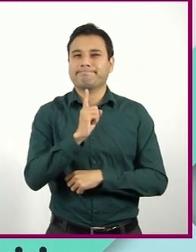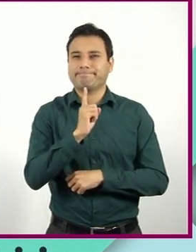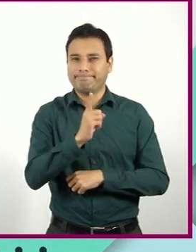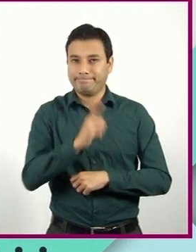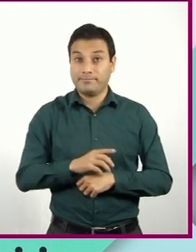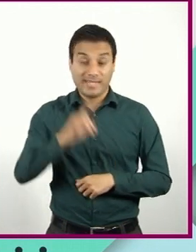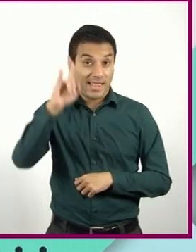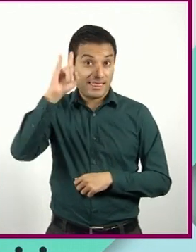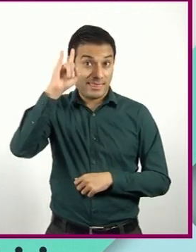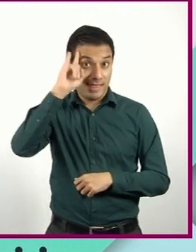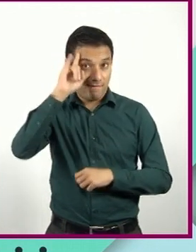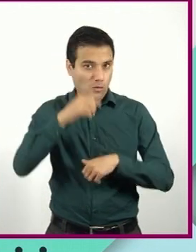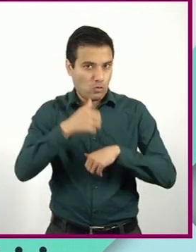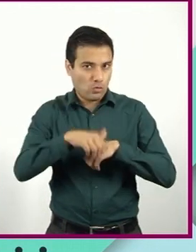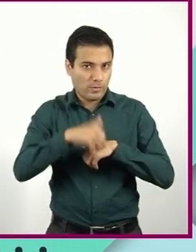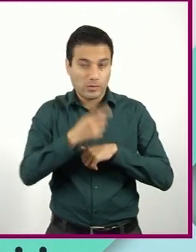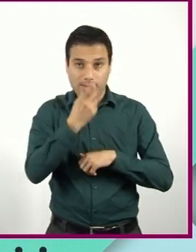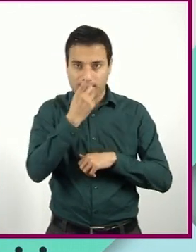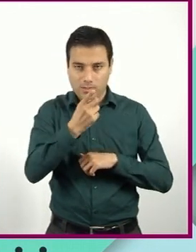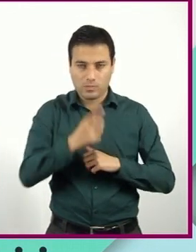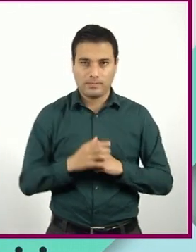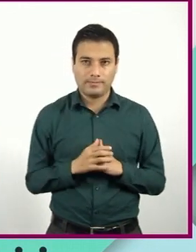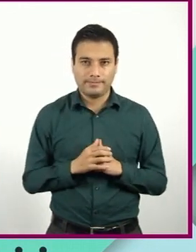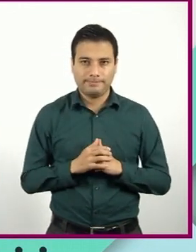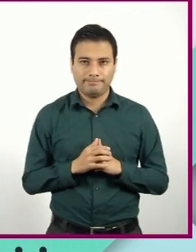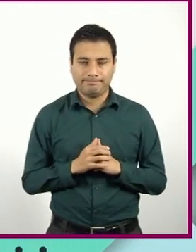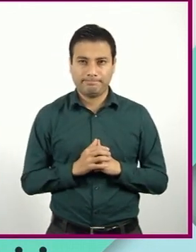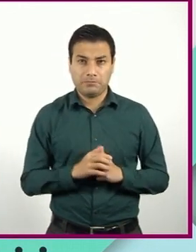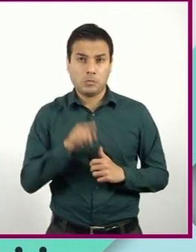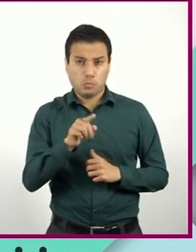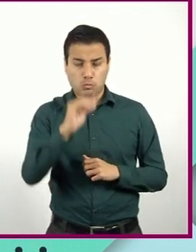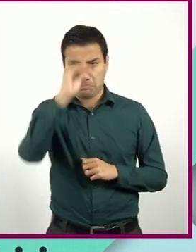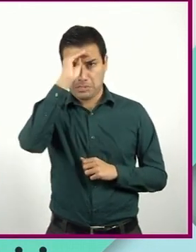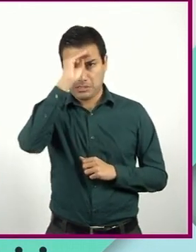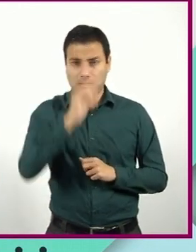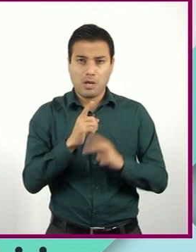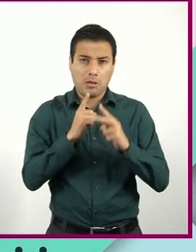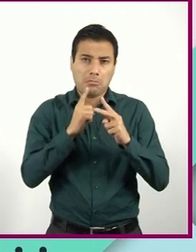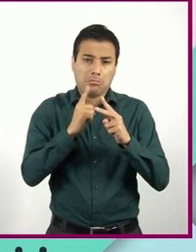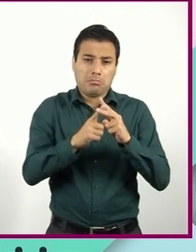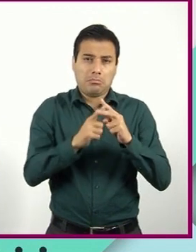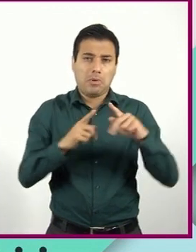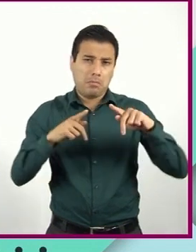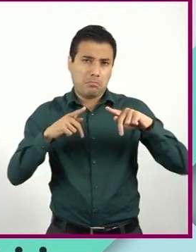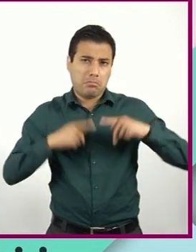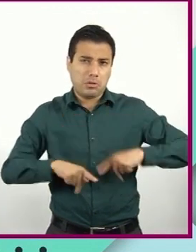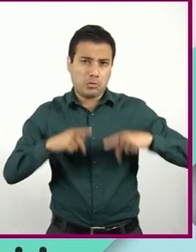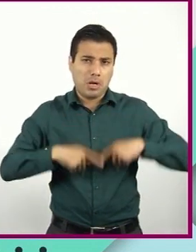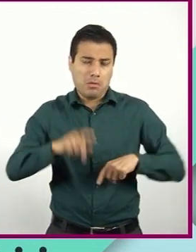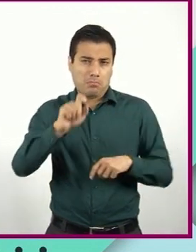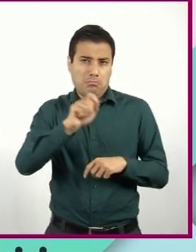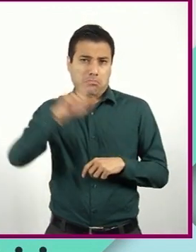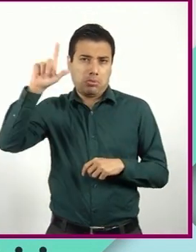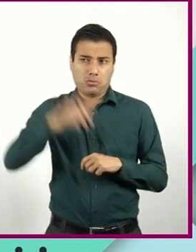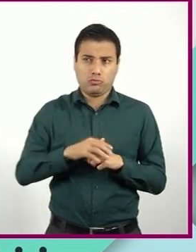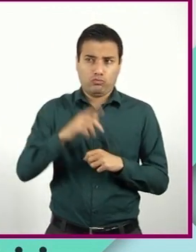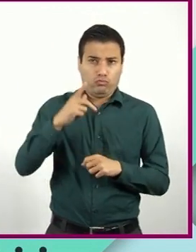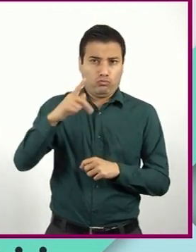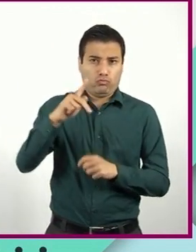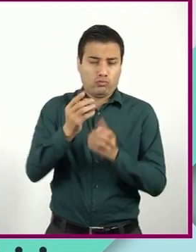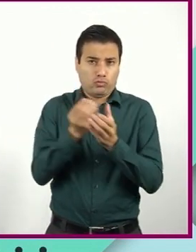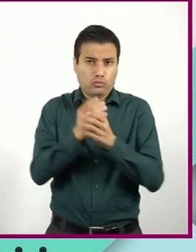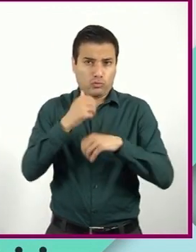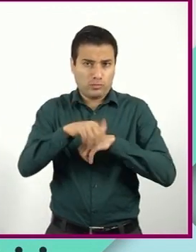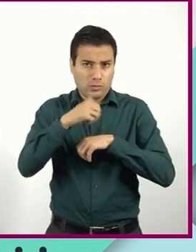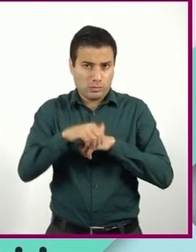Dijo el diablo de los números. No te creas que las matemáticas solo son cosas de matemáticos. Incluso los árboles